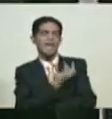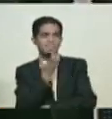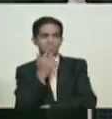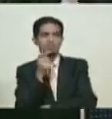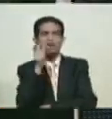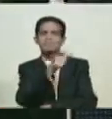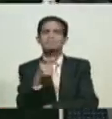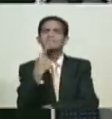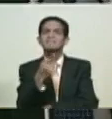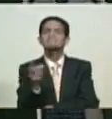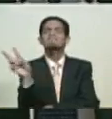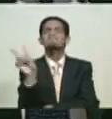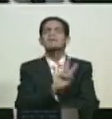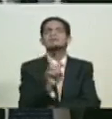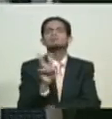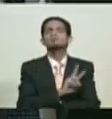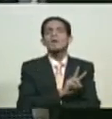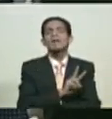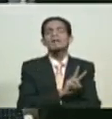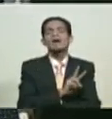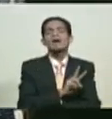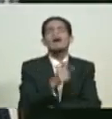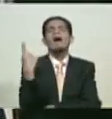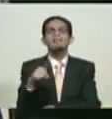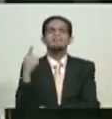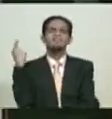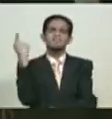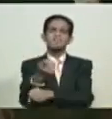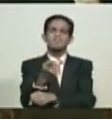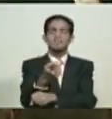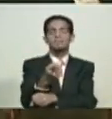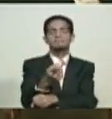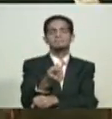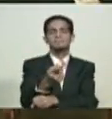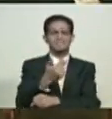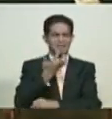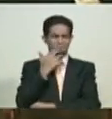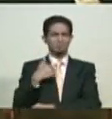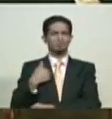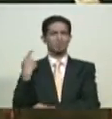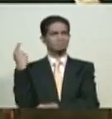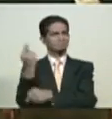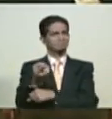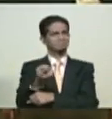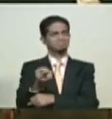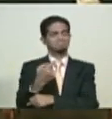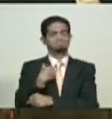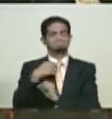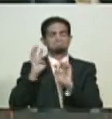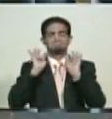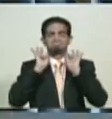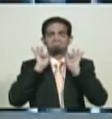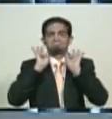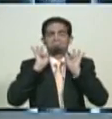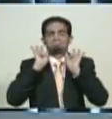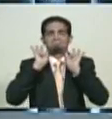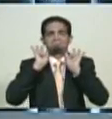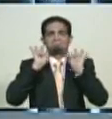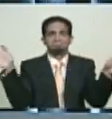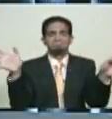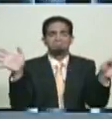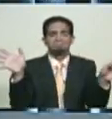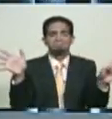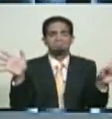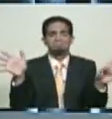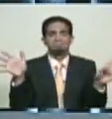no porque me digan dictador a mí a mí no me importa se lo juro que me digan dictador quien quiera donde quiera yo lo